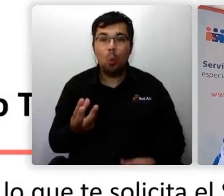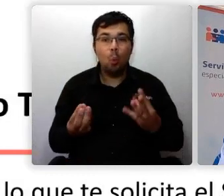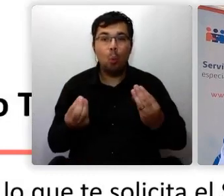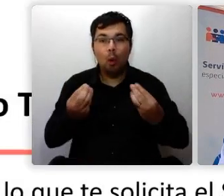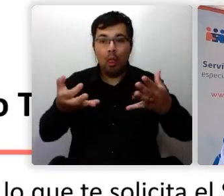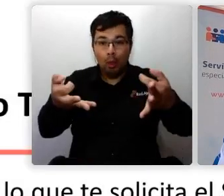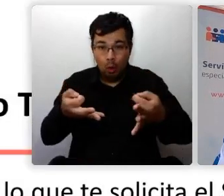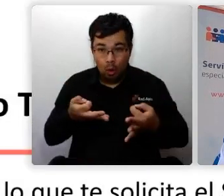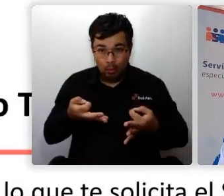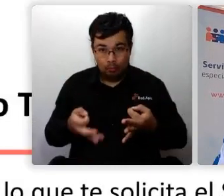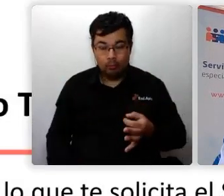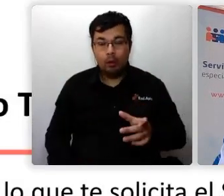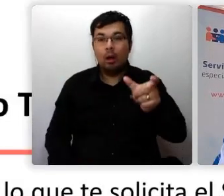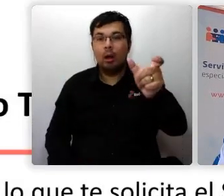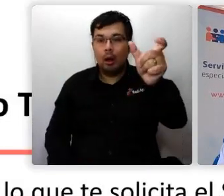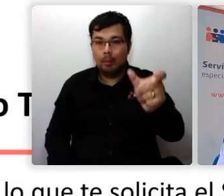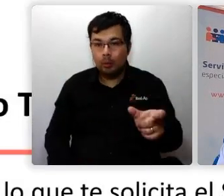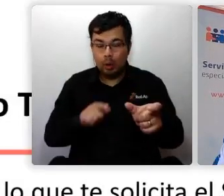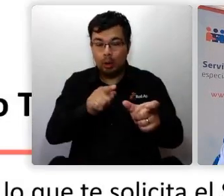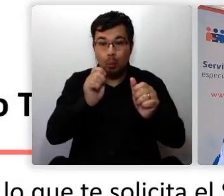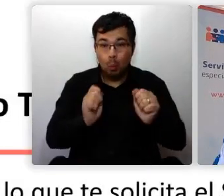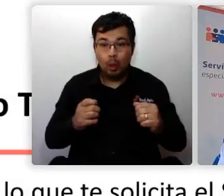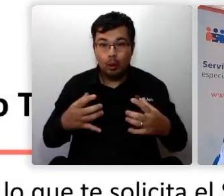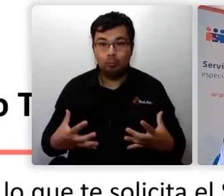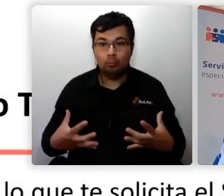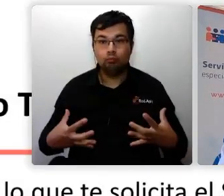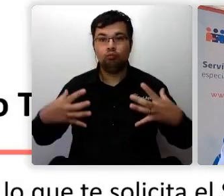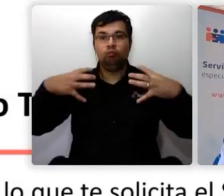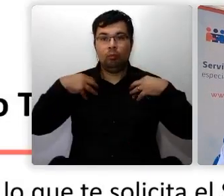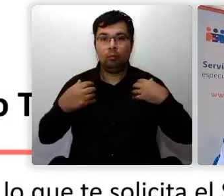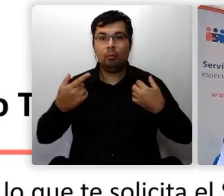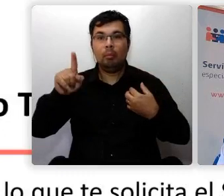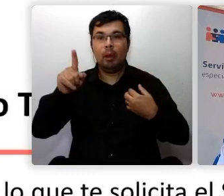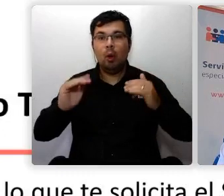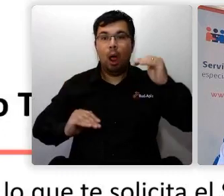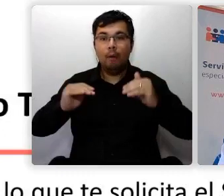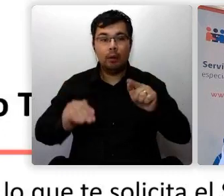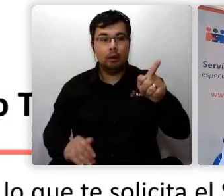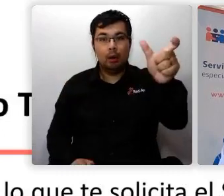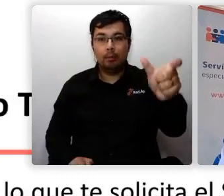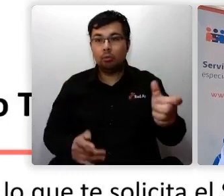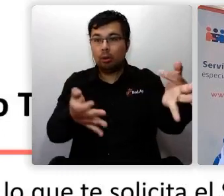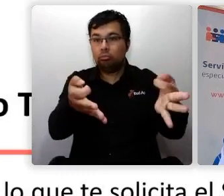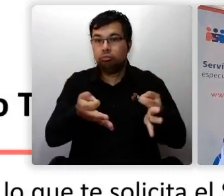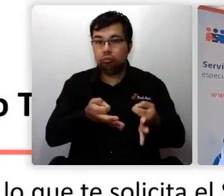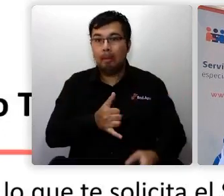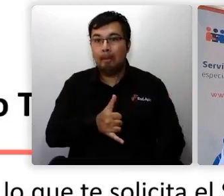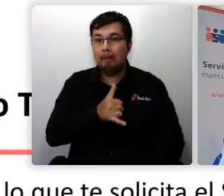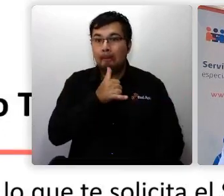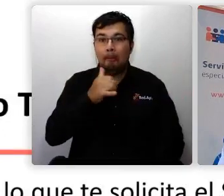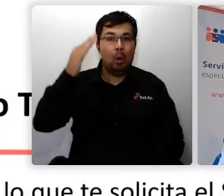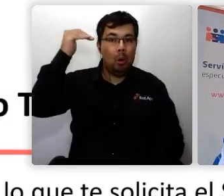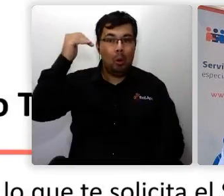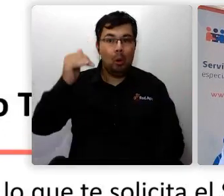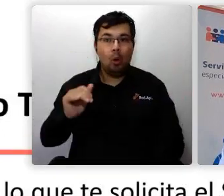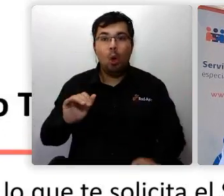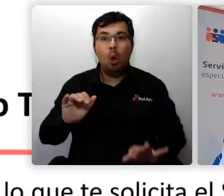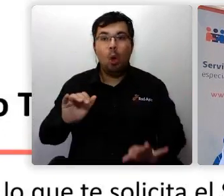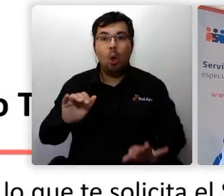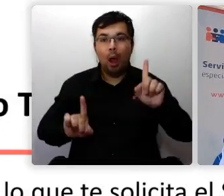el contador se puede encargar de eso. Pero a veces el contador también queda sobrepasado. O hay personas que trabajan sin